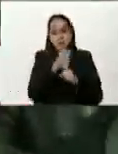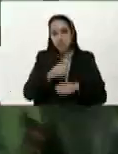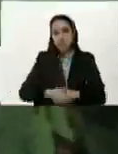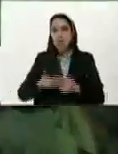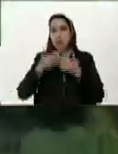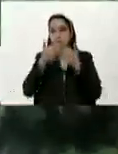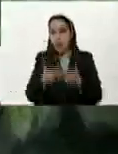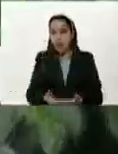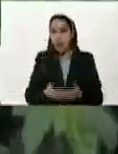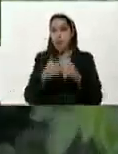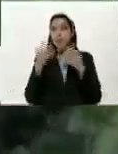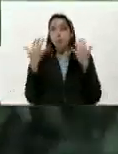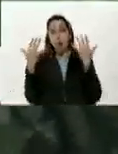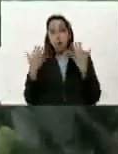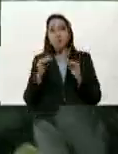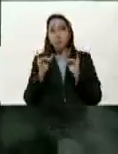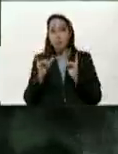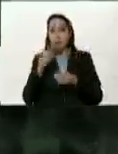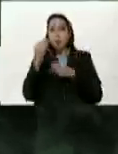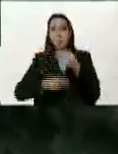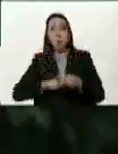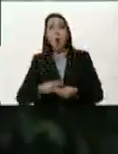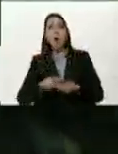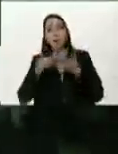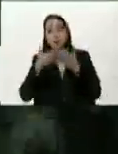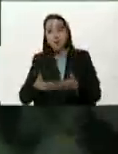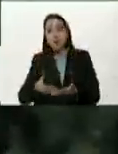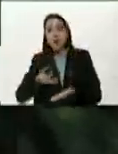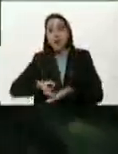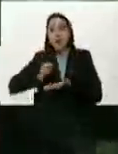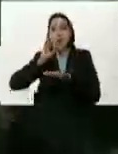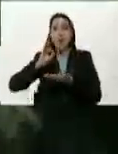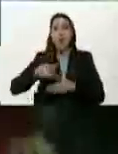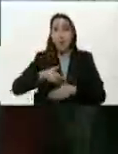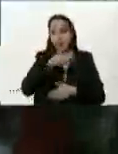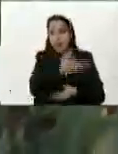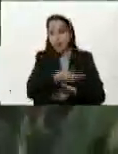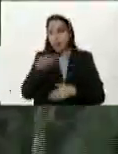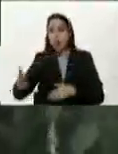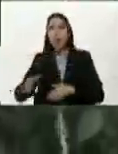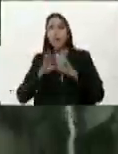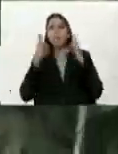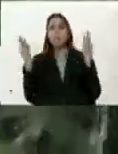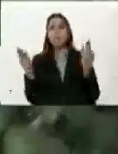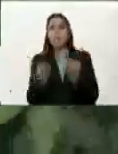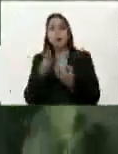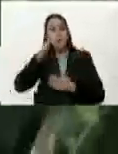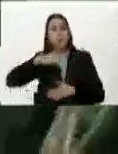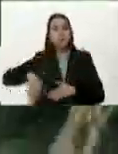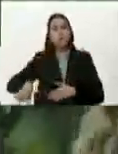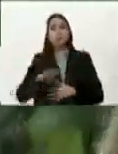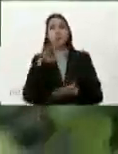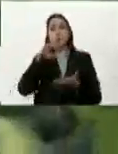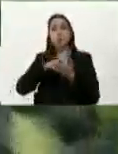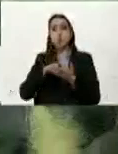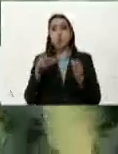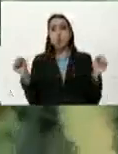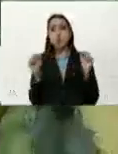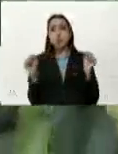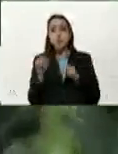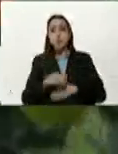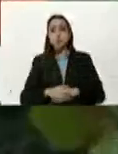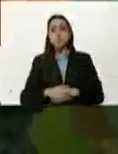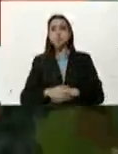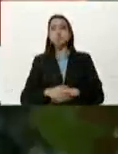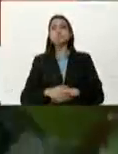artesanalmente el café a la taza a nuestro a nuestro municipio a nuestro pueblo y a nuestro estado presidente